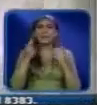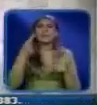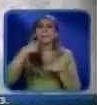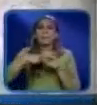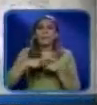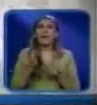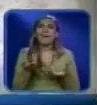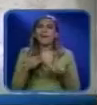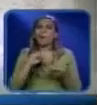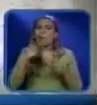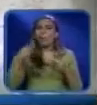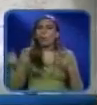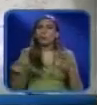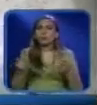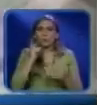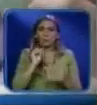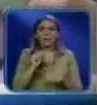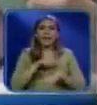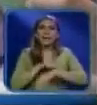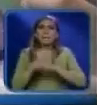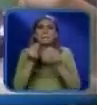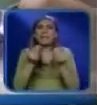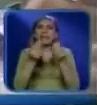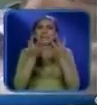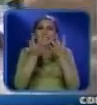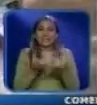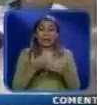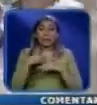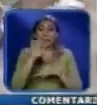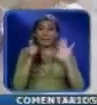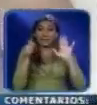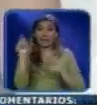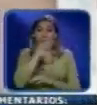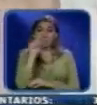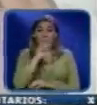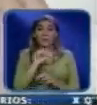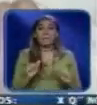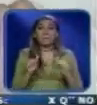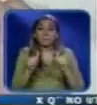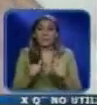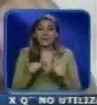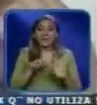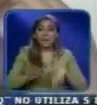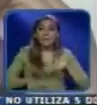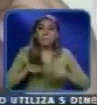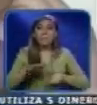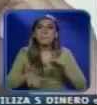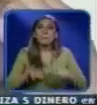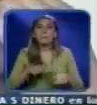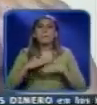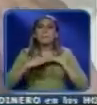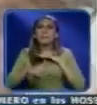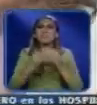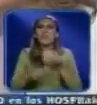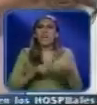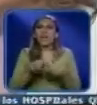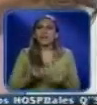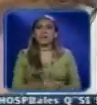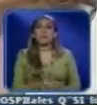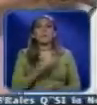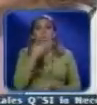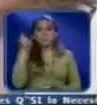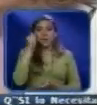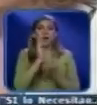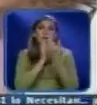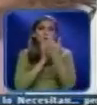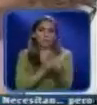de la piel? Ya cuando el bebé ya tiene más de 6 meses, cuando ya empieza a agarrar el piso, ¿cómo tenemos que hacer? Las mayores recomendaciones también